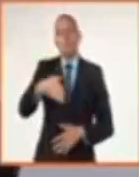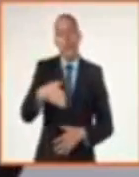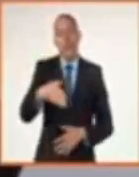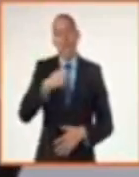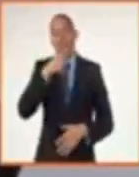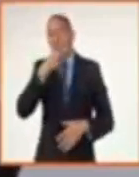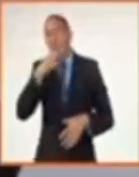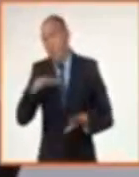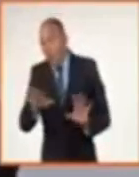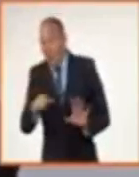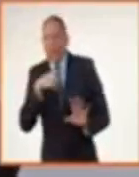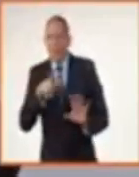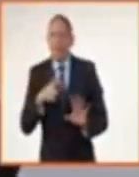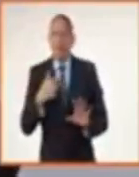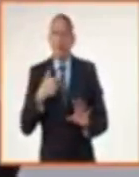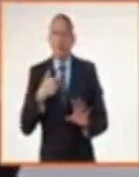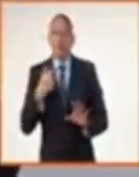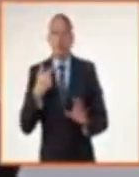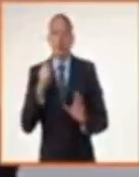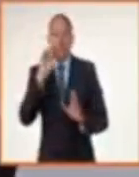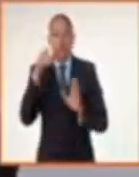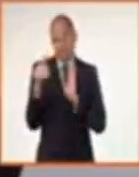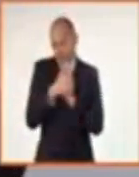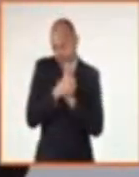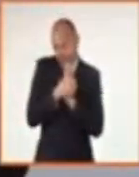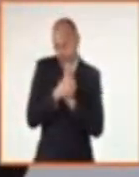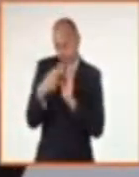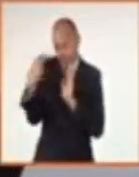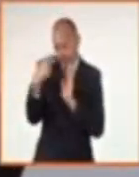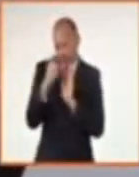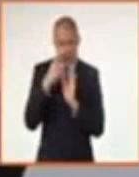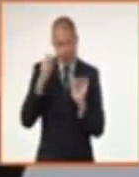boleta, usted puede dejarla en blanco, usted puede votar por todos o